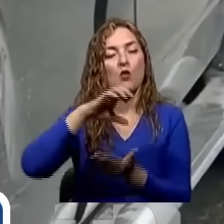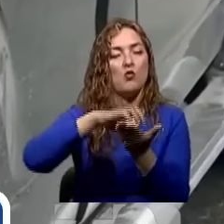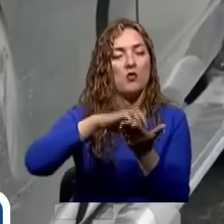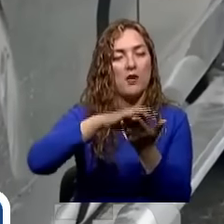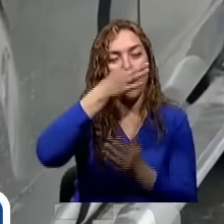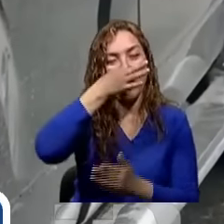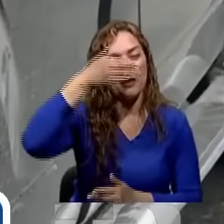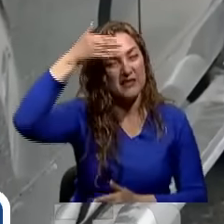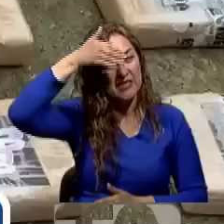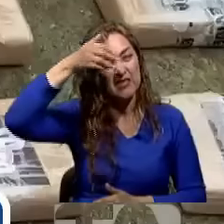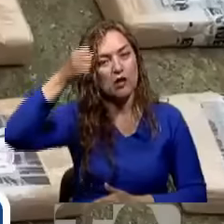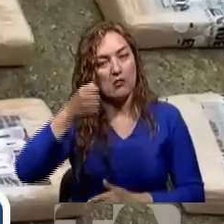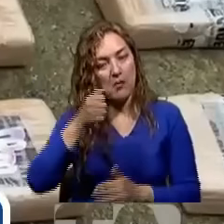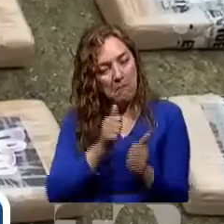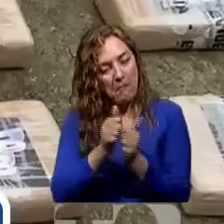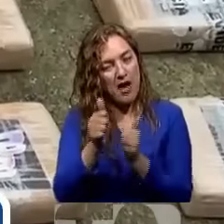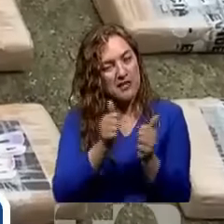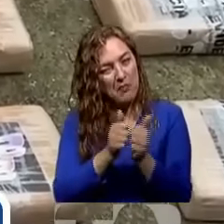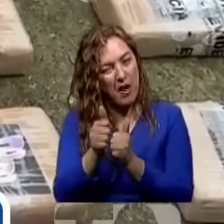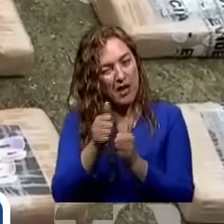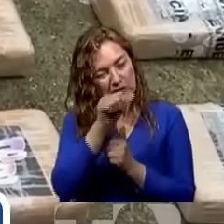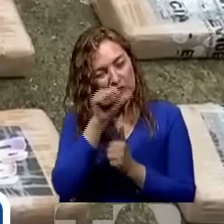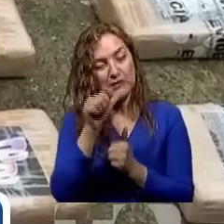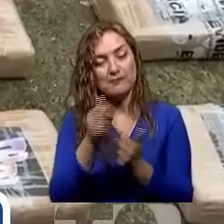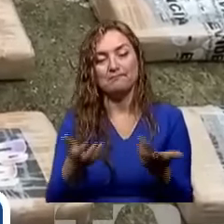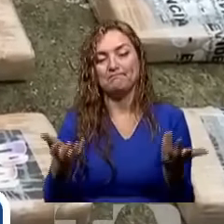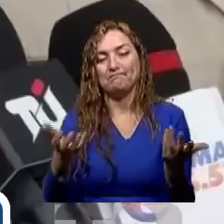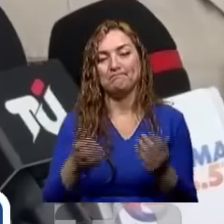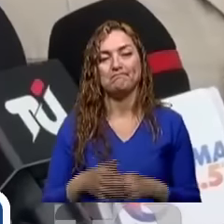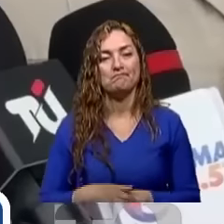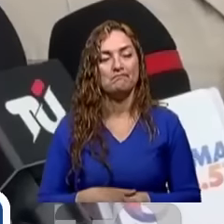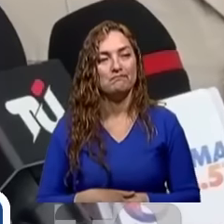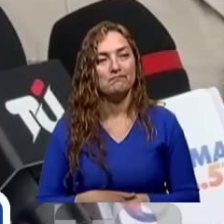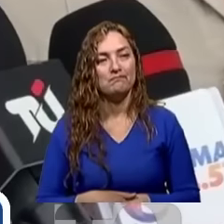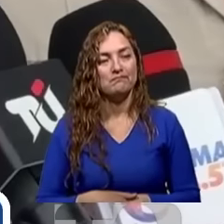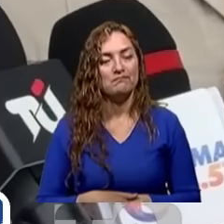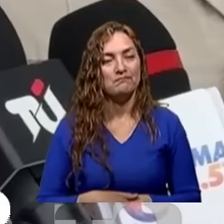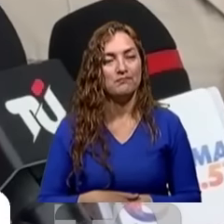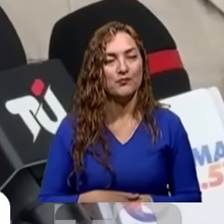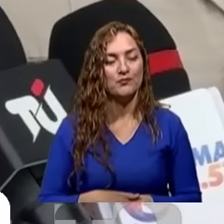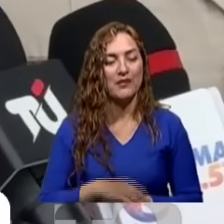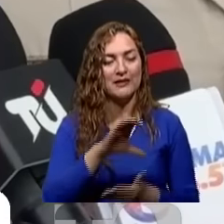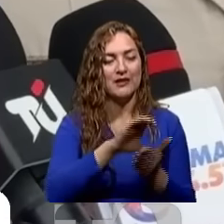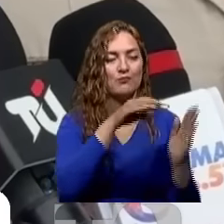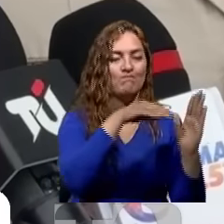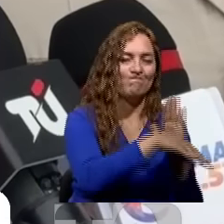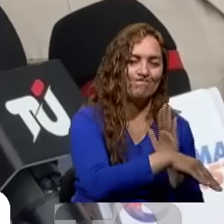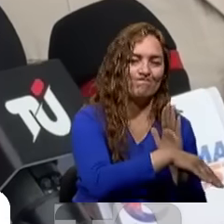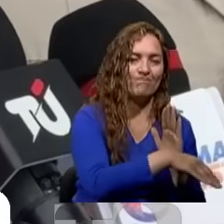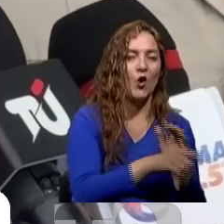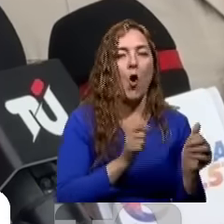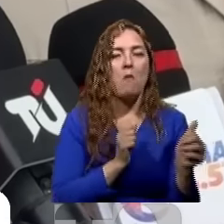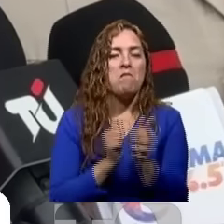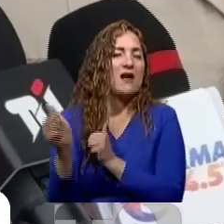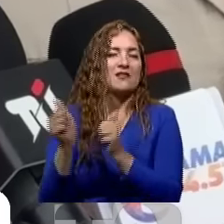solo sería una zona de paso de estas sustancias sujetas a fiscalización. En muchas ocasiones como centro de acopio y en otras